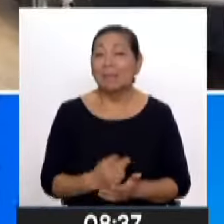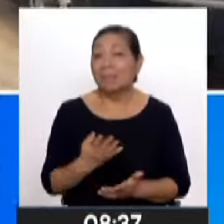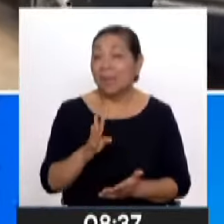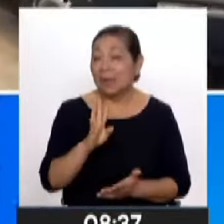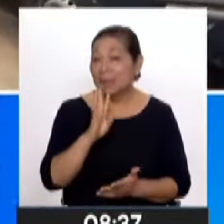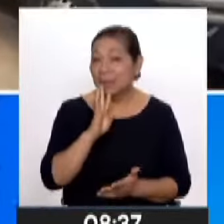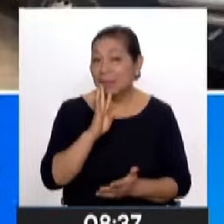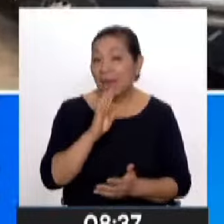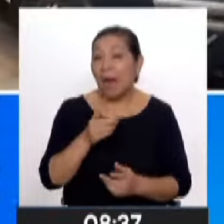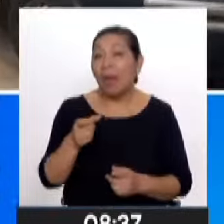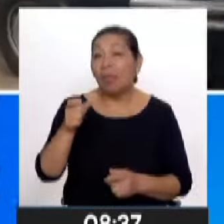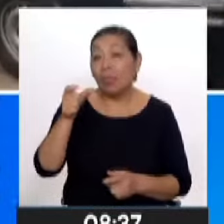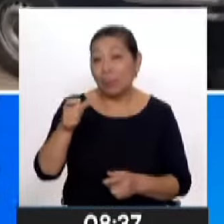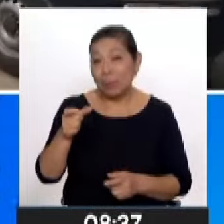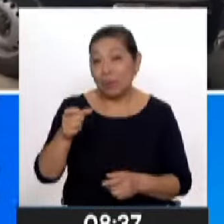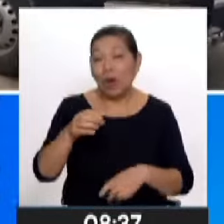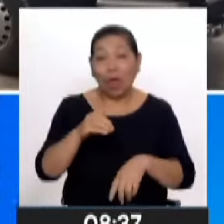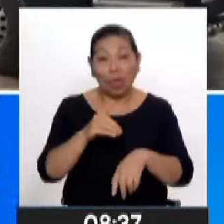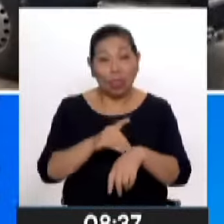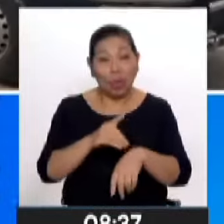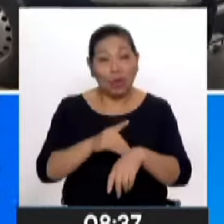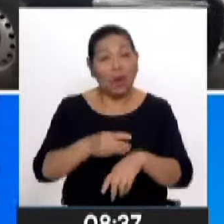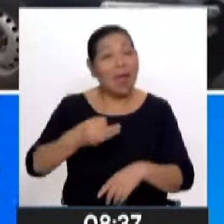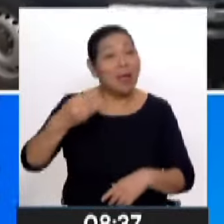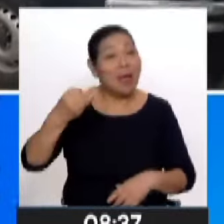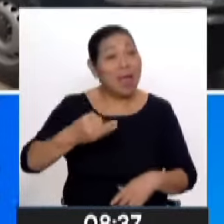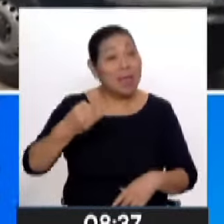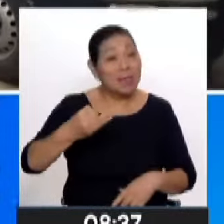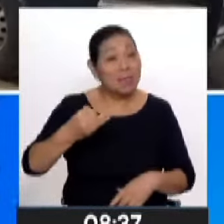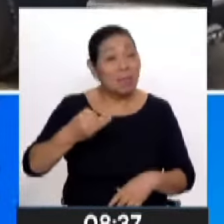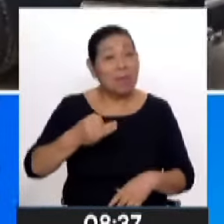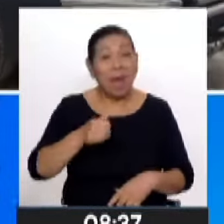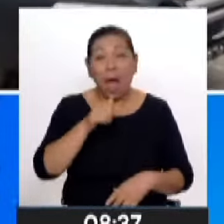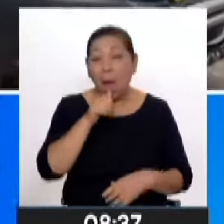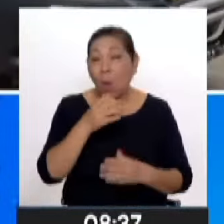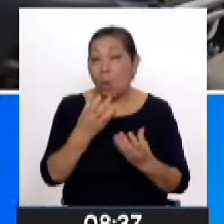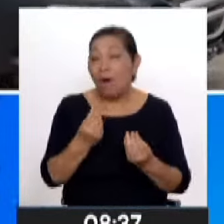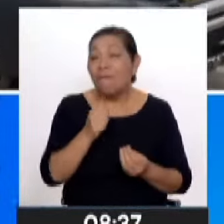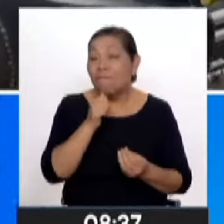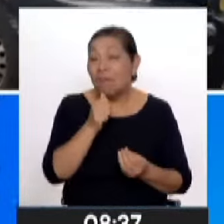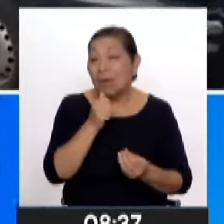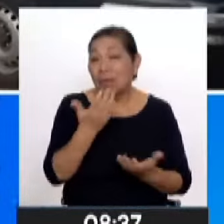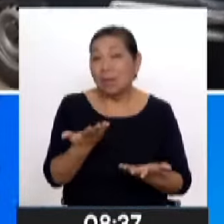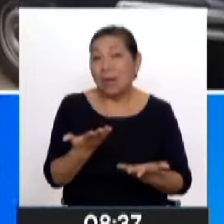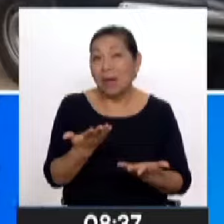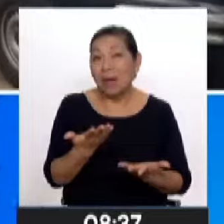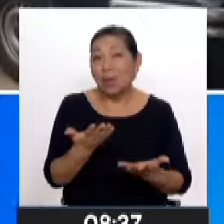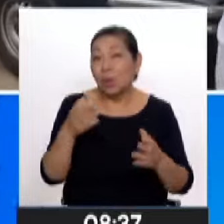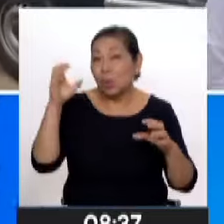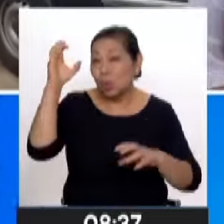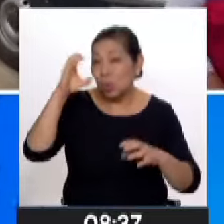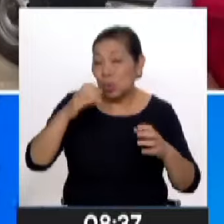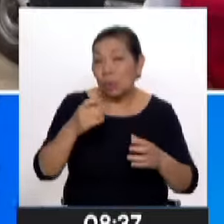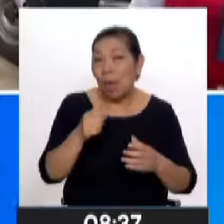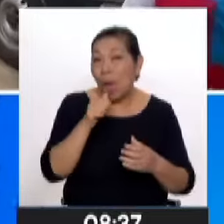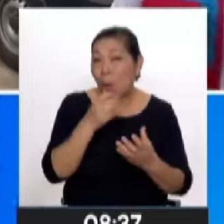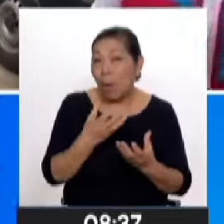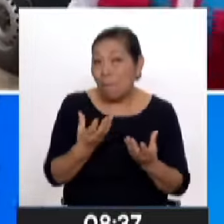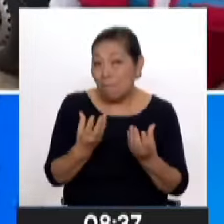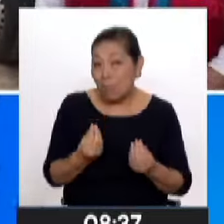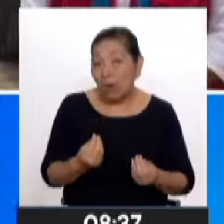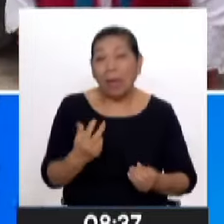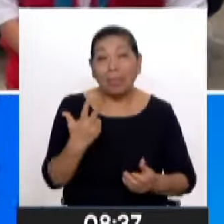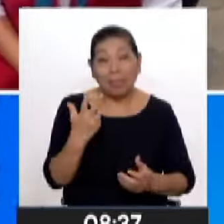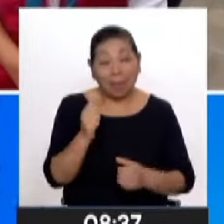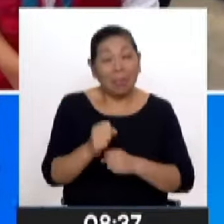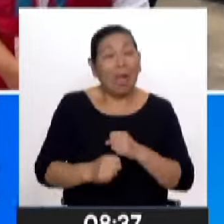del especialista de comentarles que esta es la sequía, la temporada de calor, una de las más grandes que ha tenido Loreto en los últimos 30